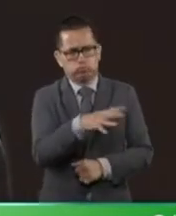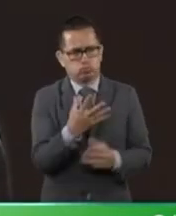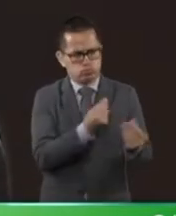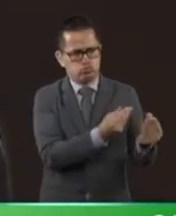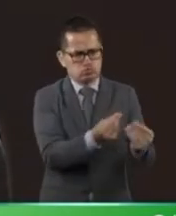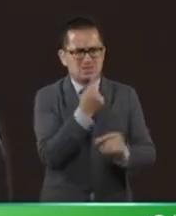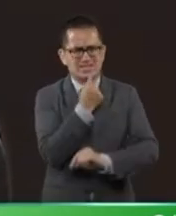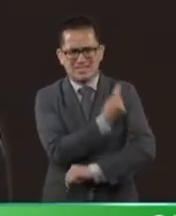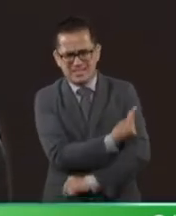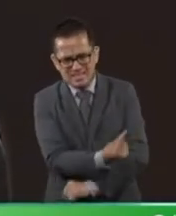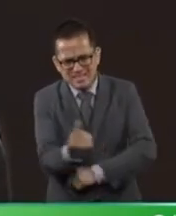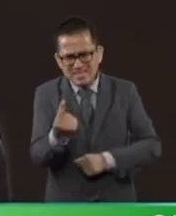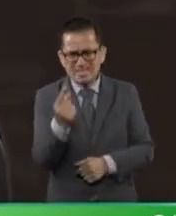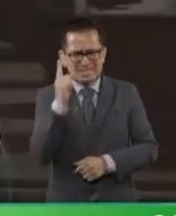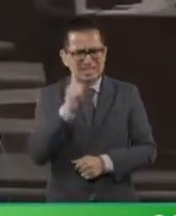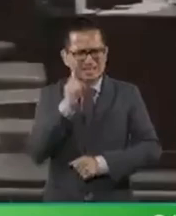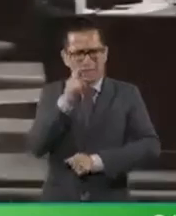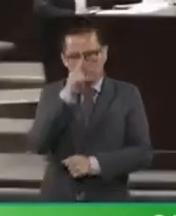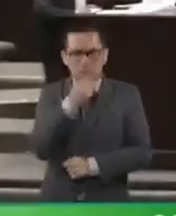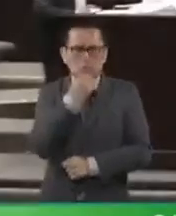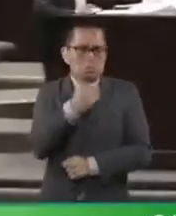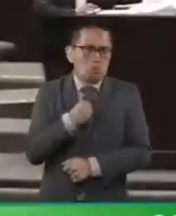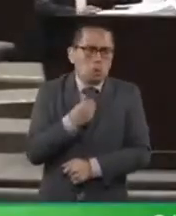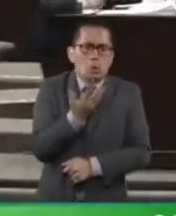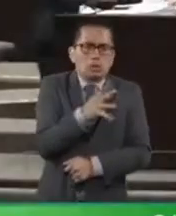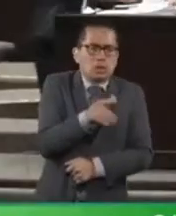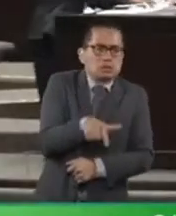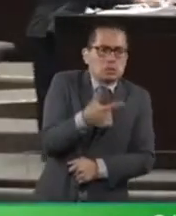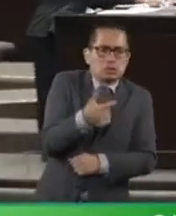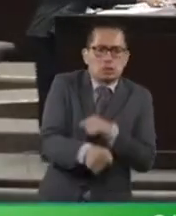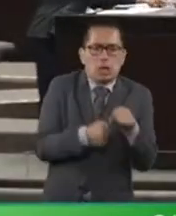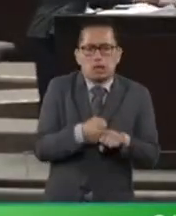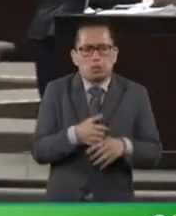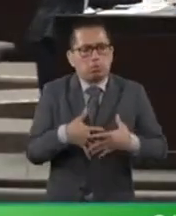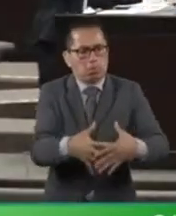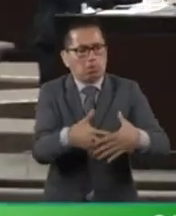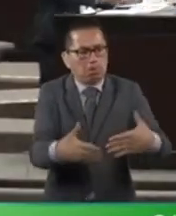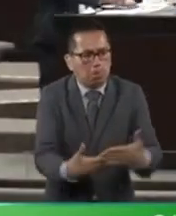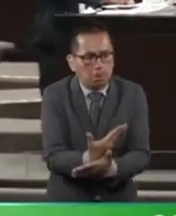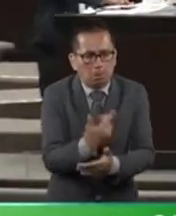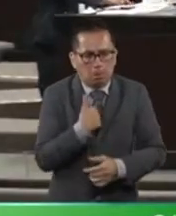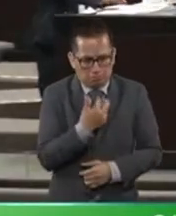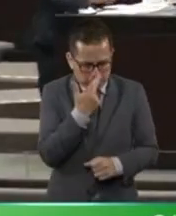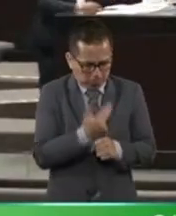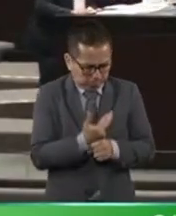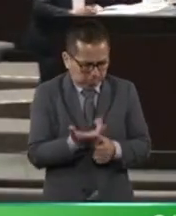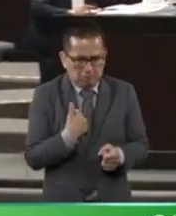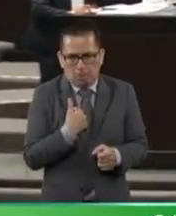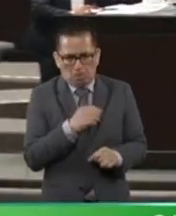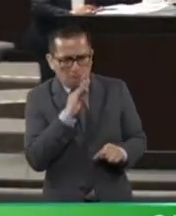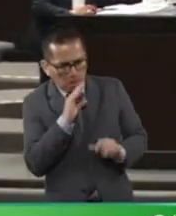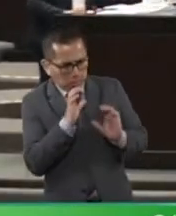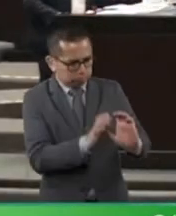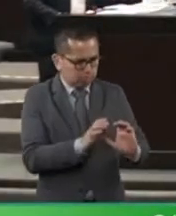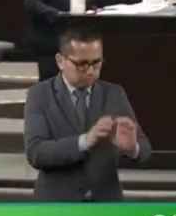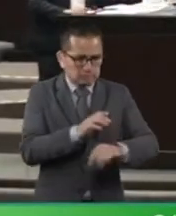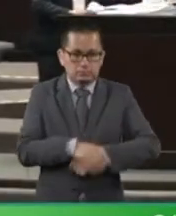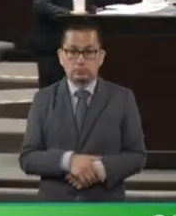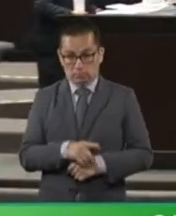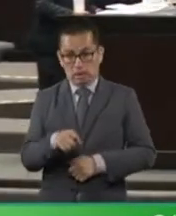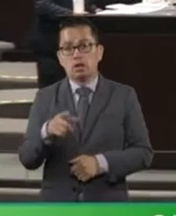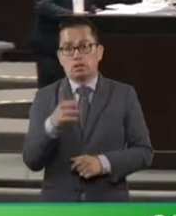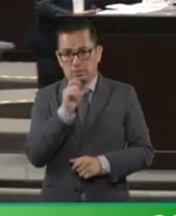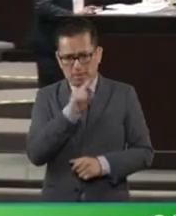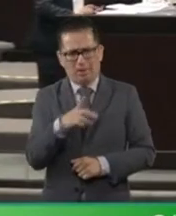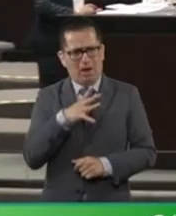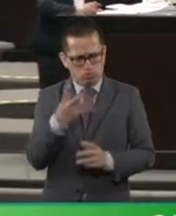los 10 y 12 años. Hoy hay un montón de feminicidios que se quedan en las lejanías y no se registran. Un montón de violencias que tampoco están